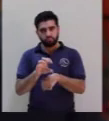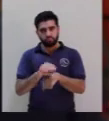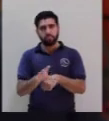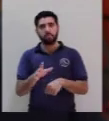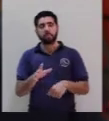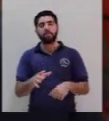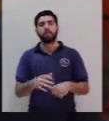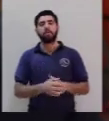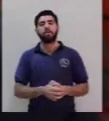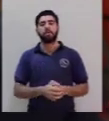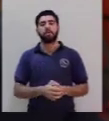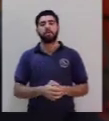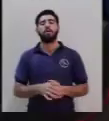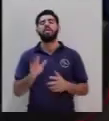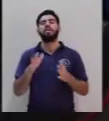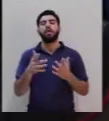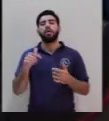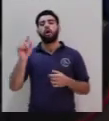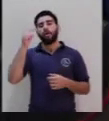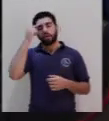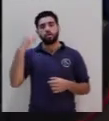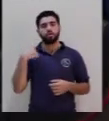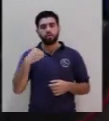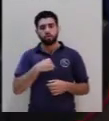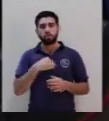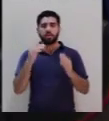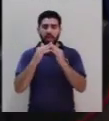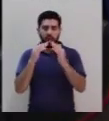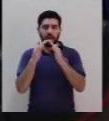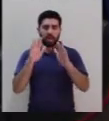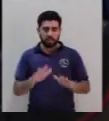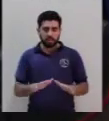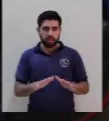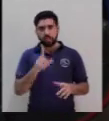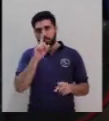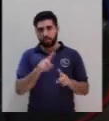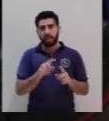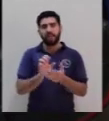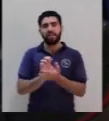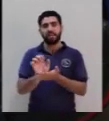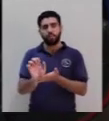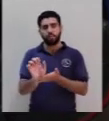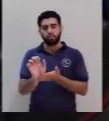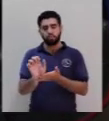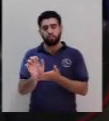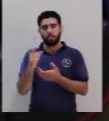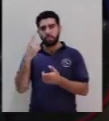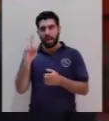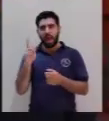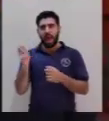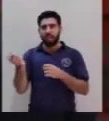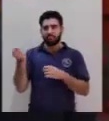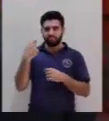contagio en nuestras familias, en nuestras comunidades, y esto ha hecho que nosotros tengamos que estar en nuestros hogares compartiendo con nuestros seres